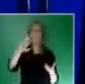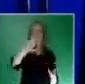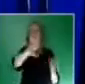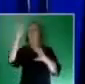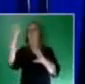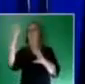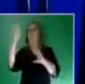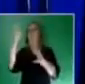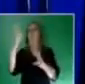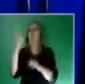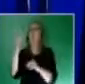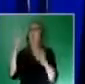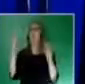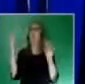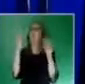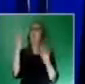gobierna hoy